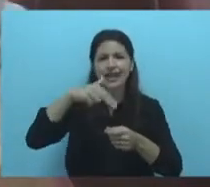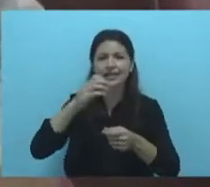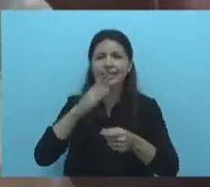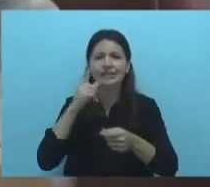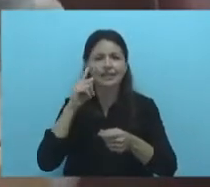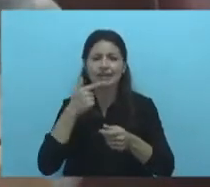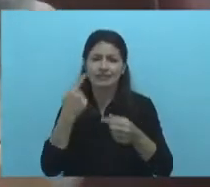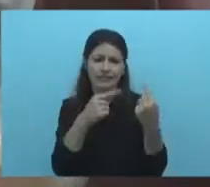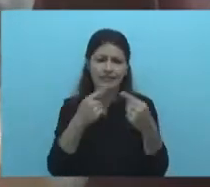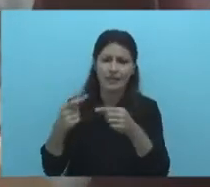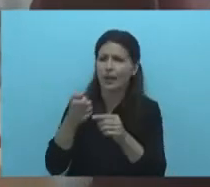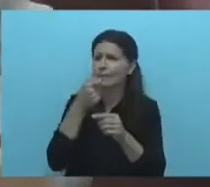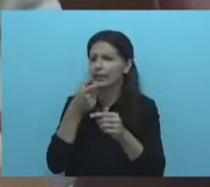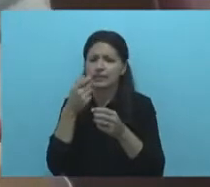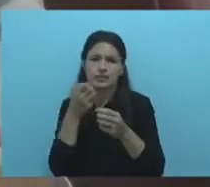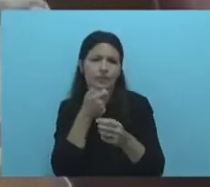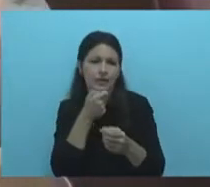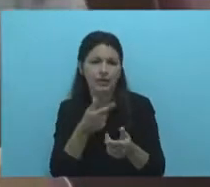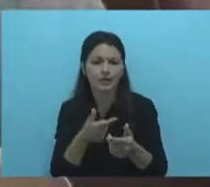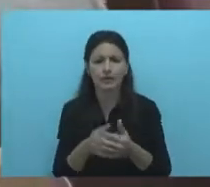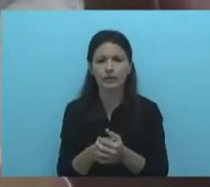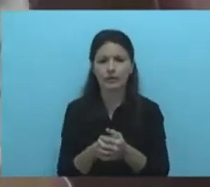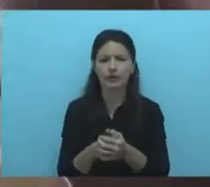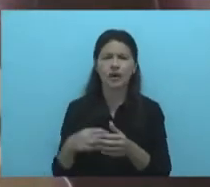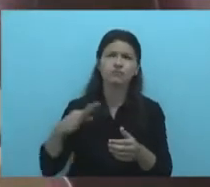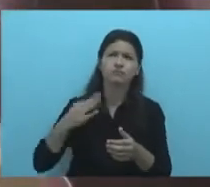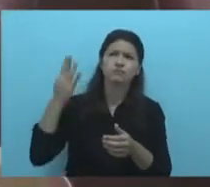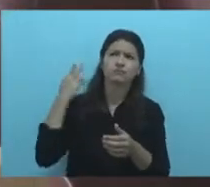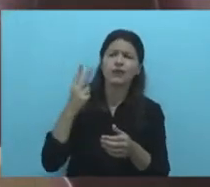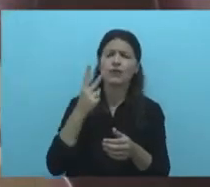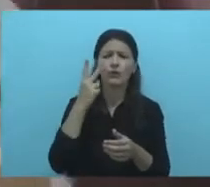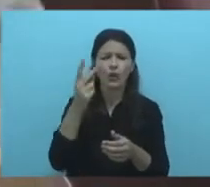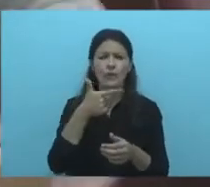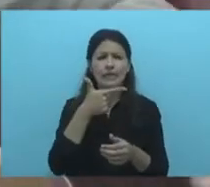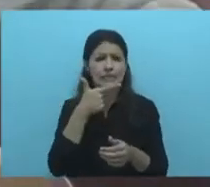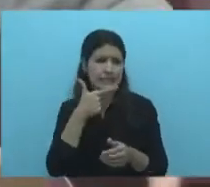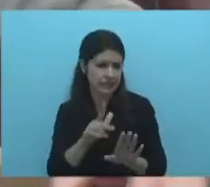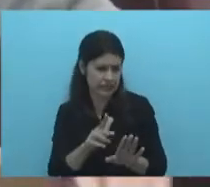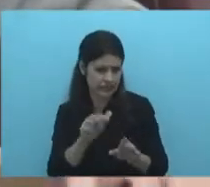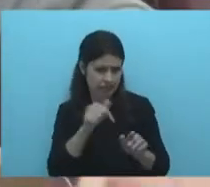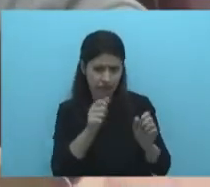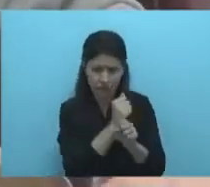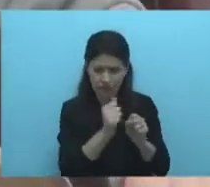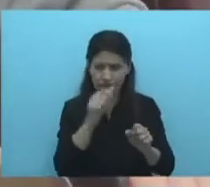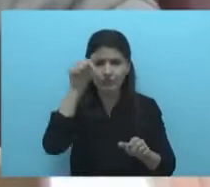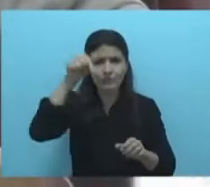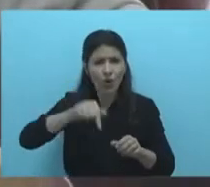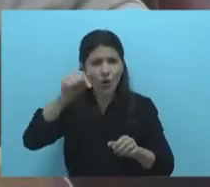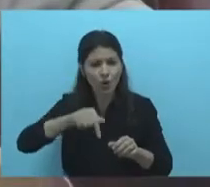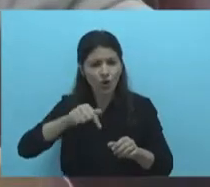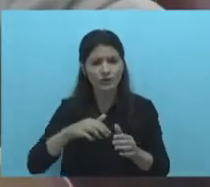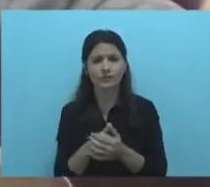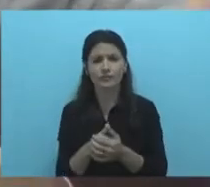Este artículo séptimo lo leo porque fijémonos que esto fue en el año 2017 y hoy